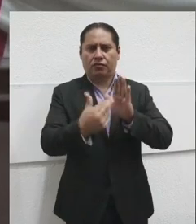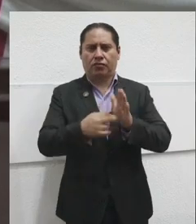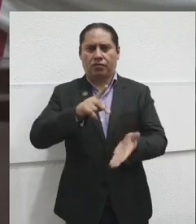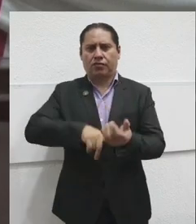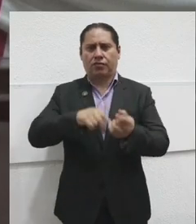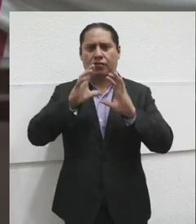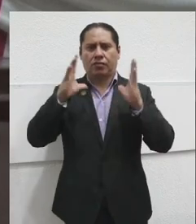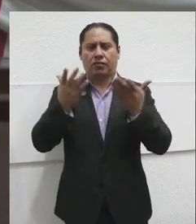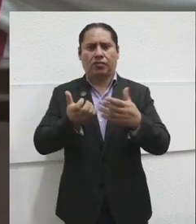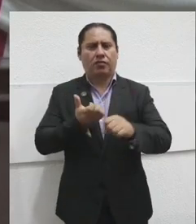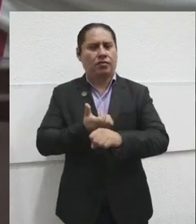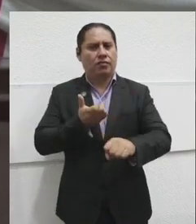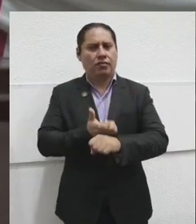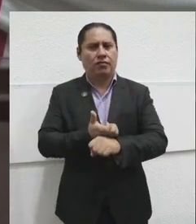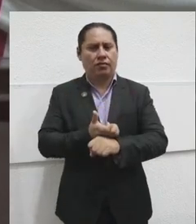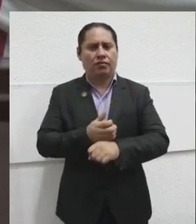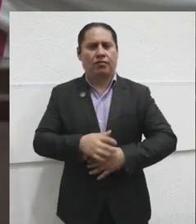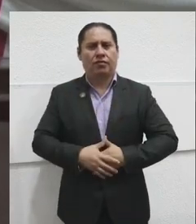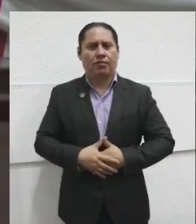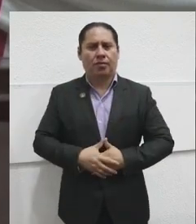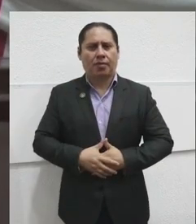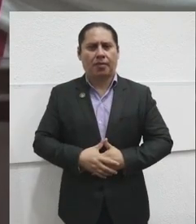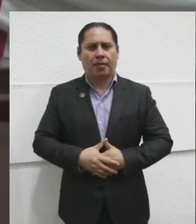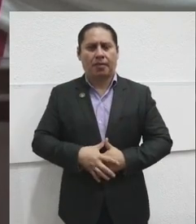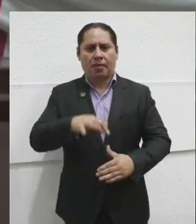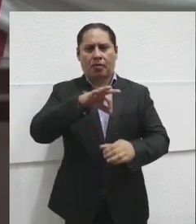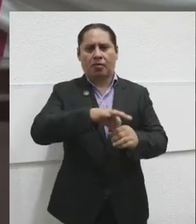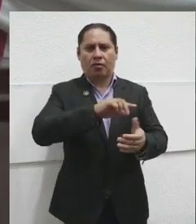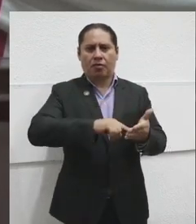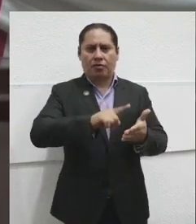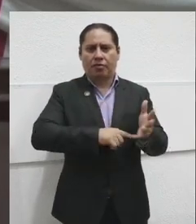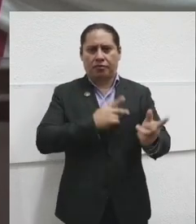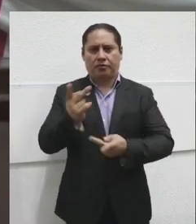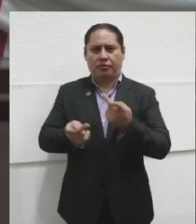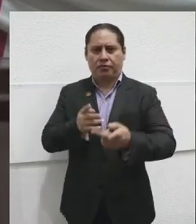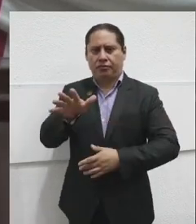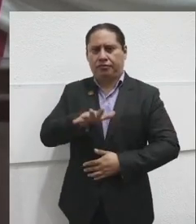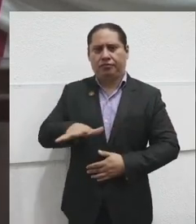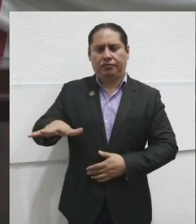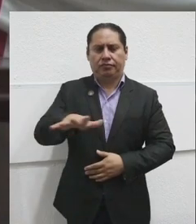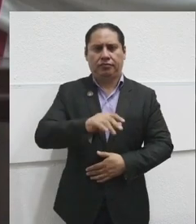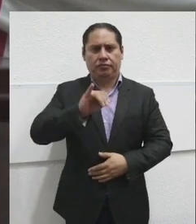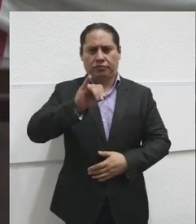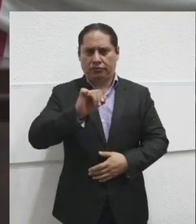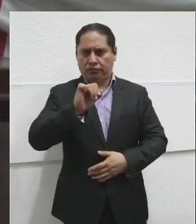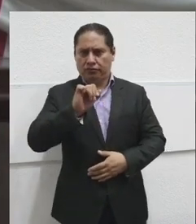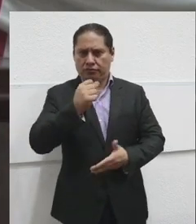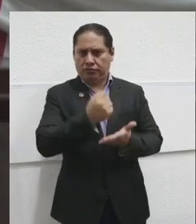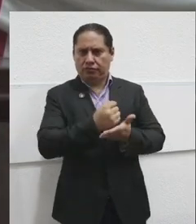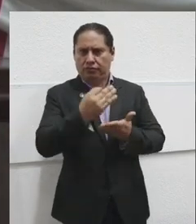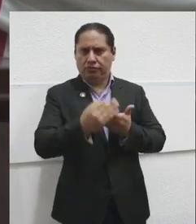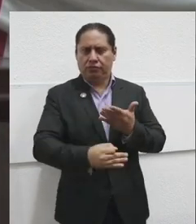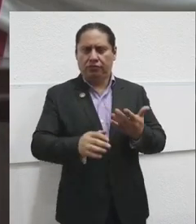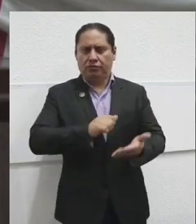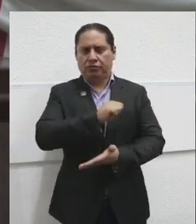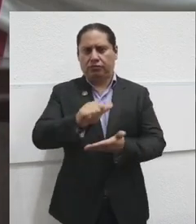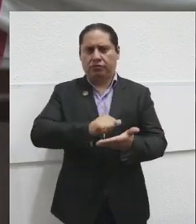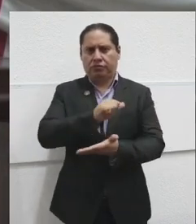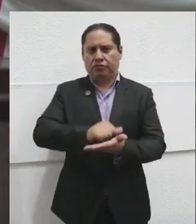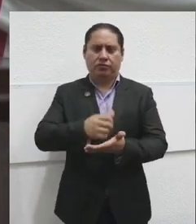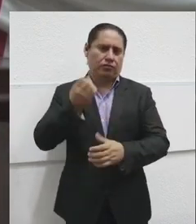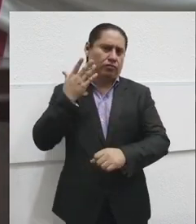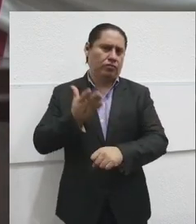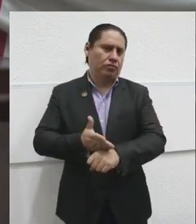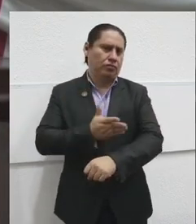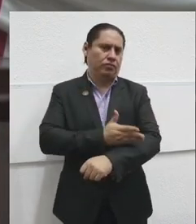Reglamento Interior de este Honorable Congreso del Estado, en votación económica se pregunta a la Honorable Asamblea si se aprueba el acta de la